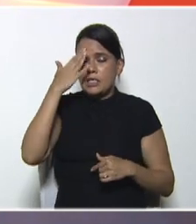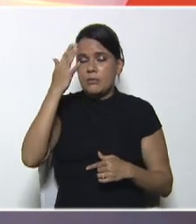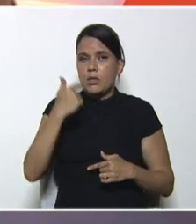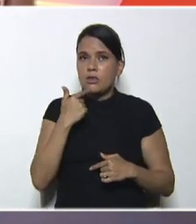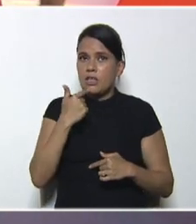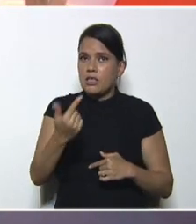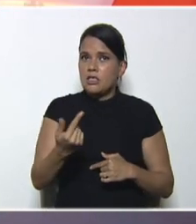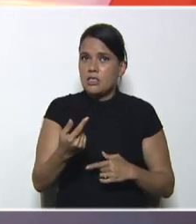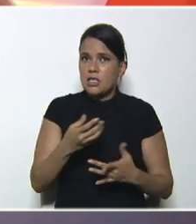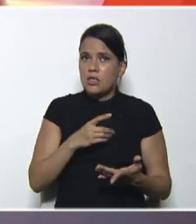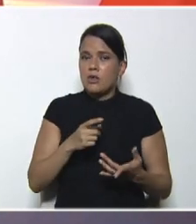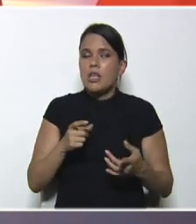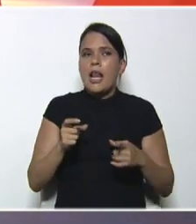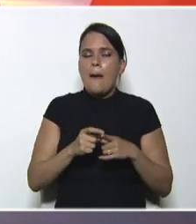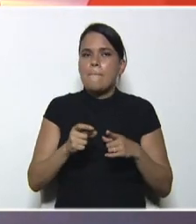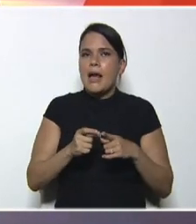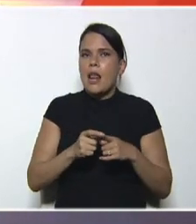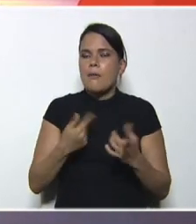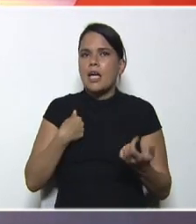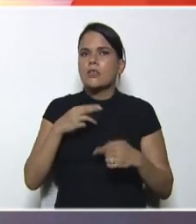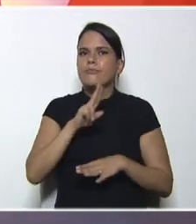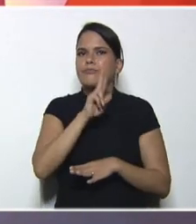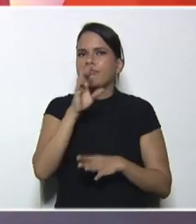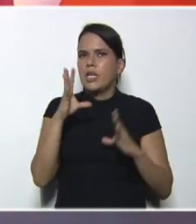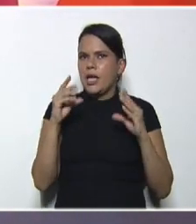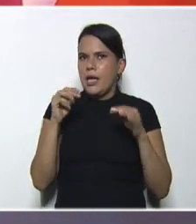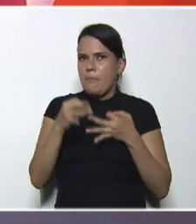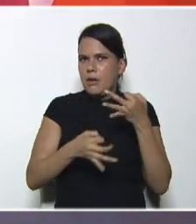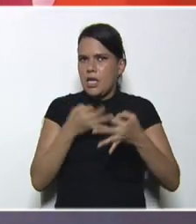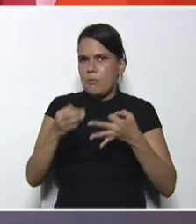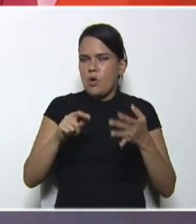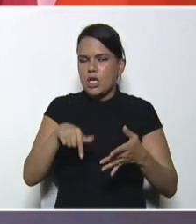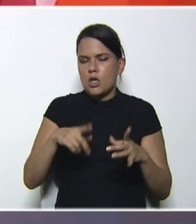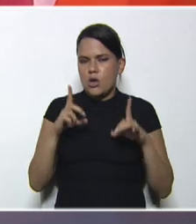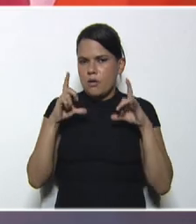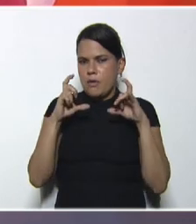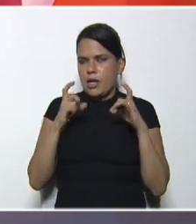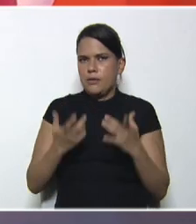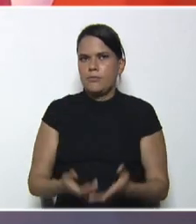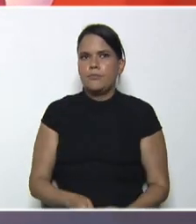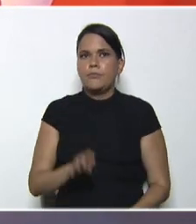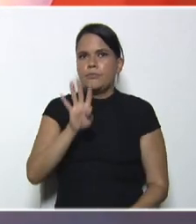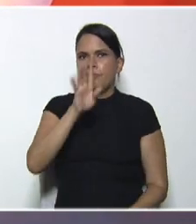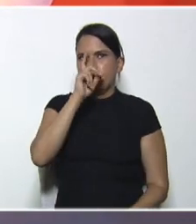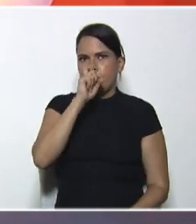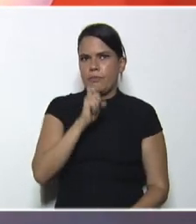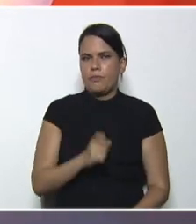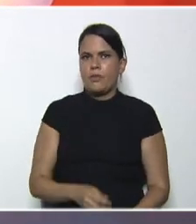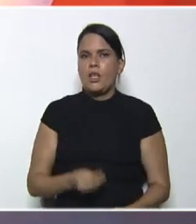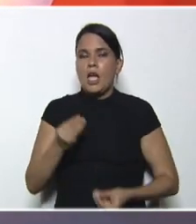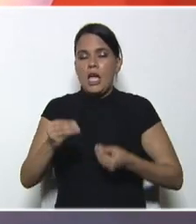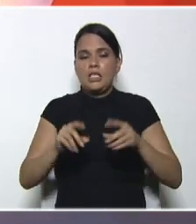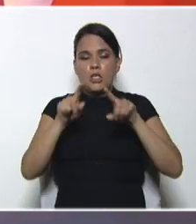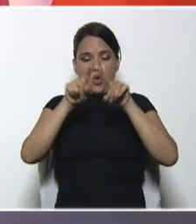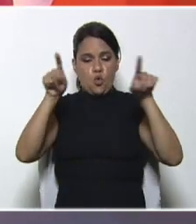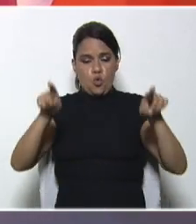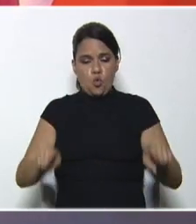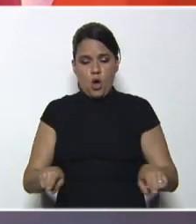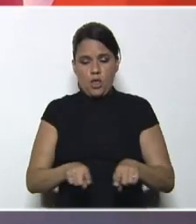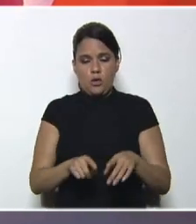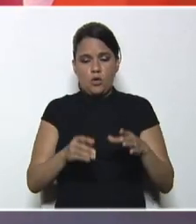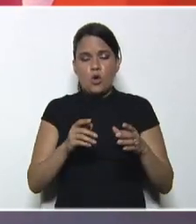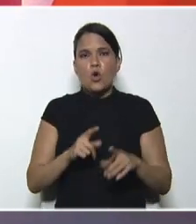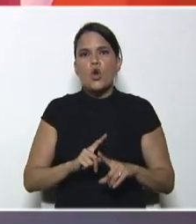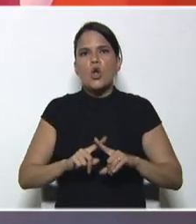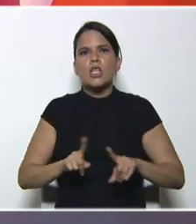diciendo del término con la imagen. Cuarto año, elabora un cuadro comparativo con los diferentes